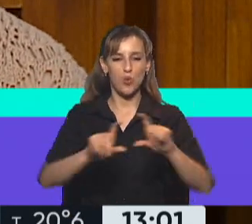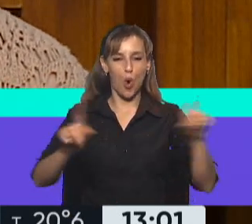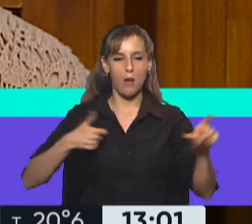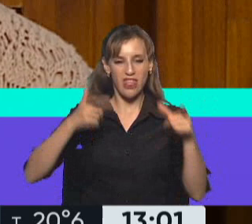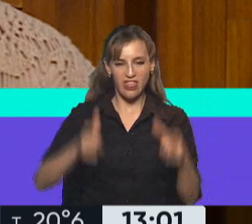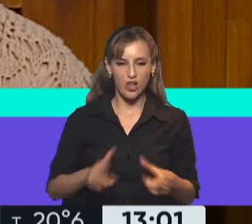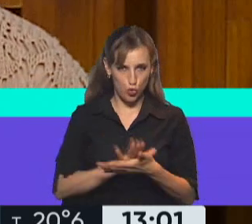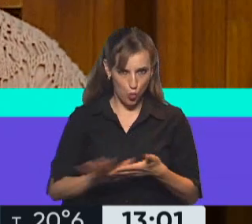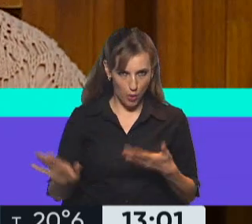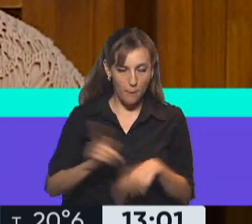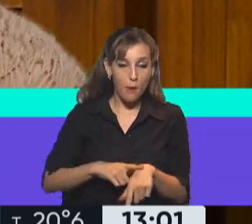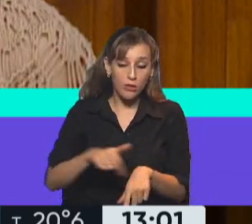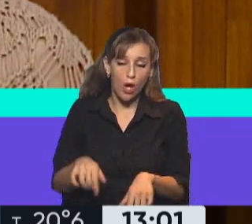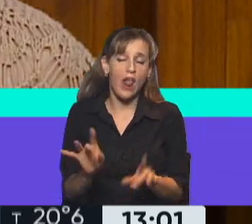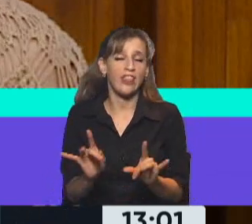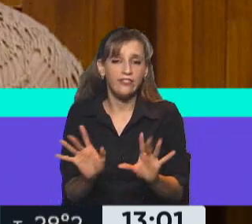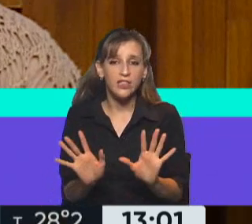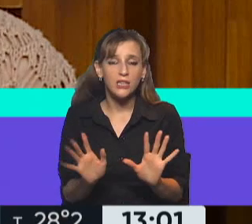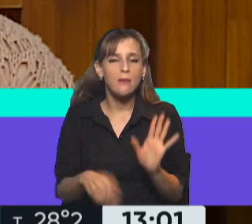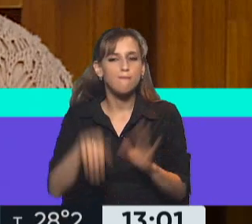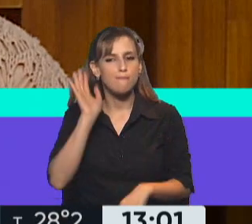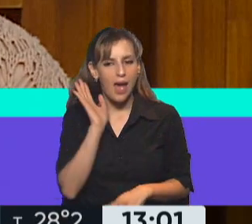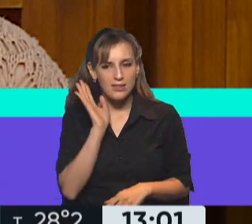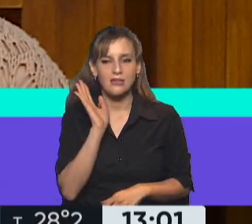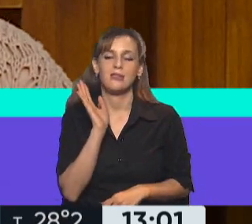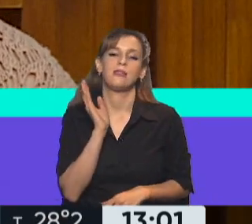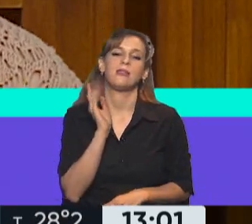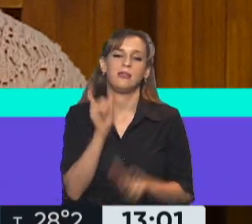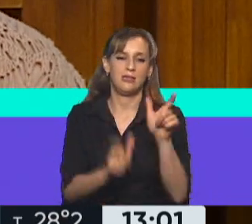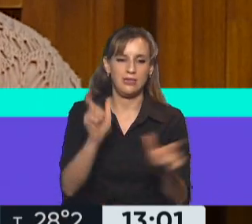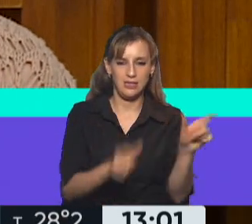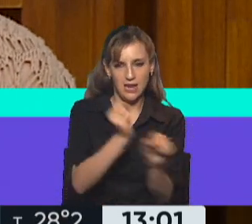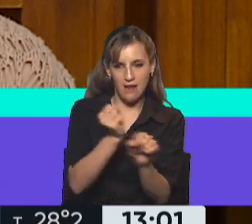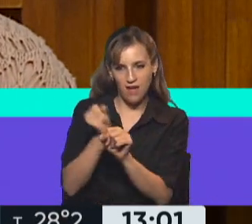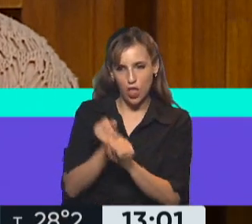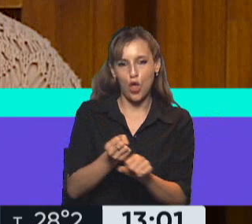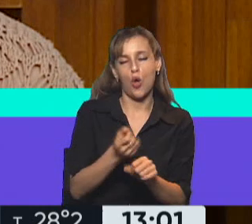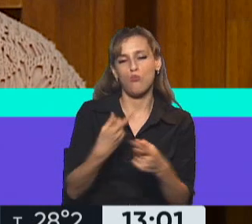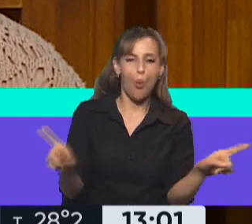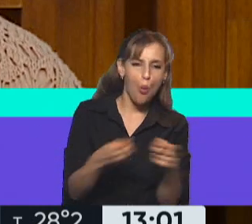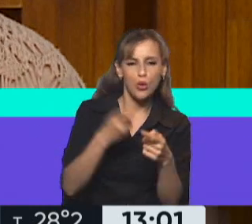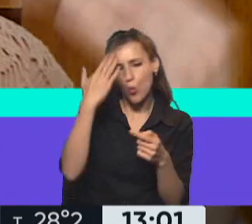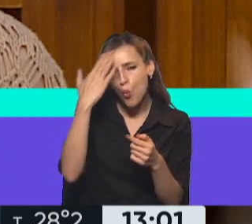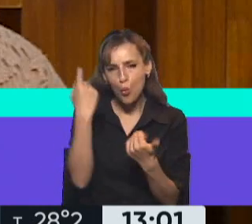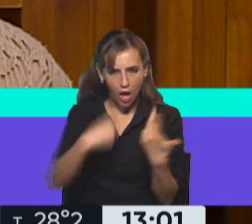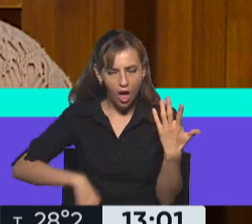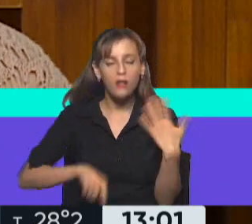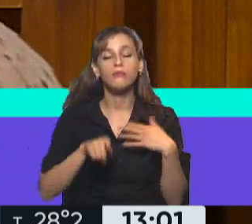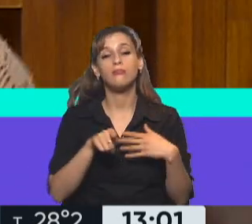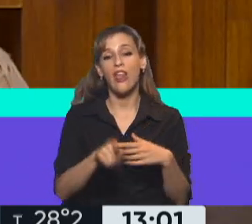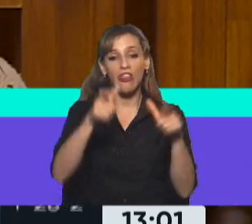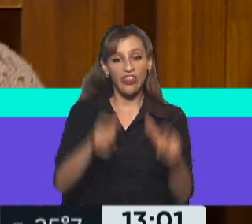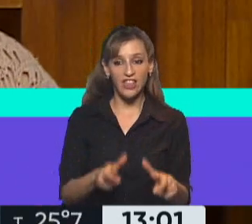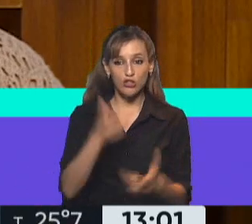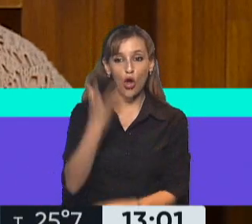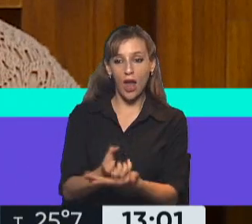que estamos pasando, un poco difíciles, especialmente para los trabajadores de la cultura. Y este disco lo grabé el